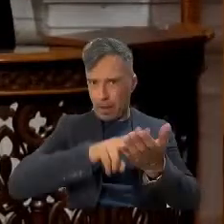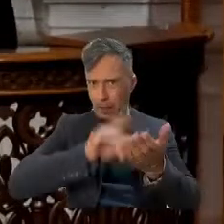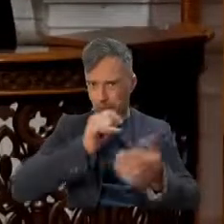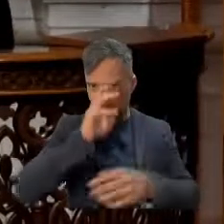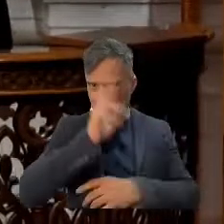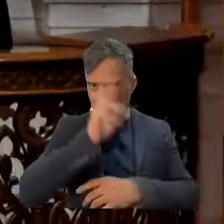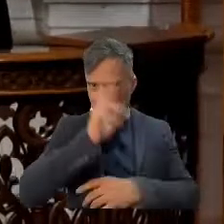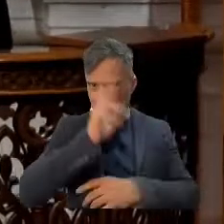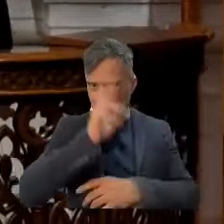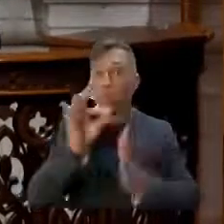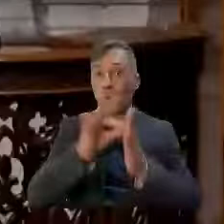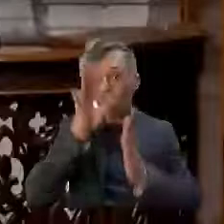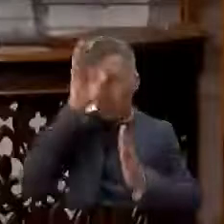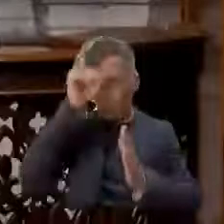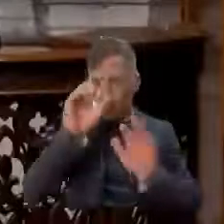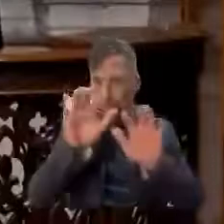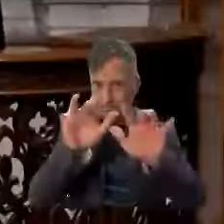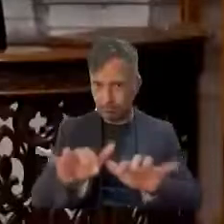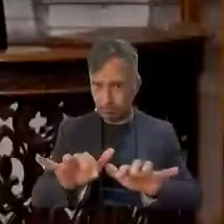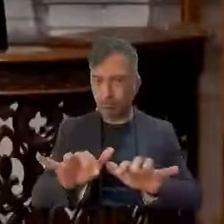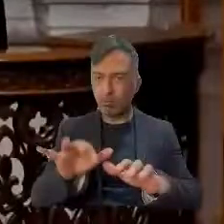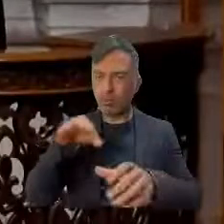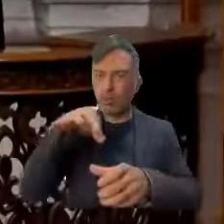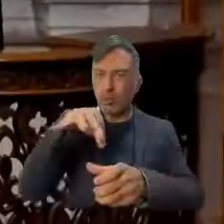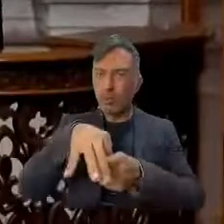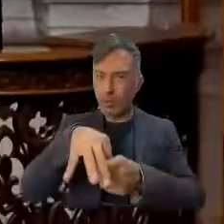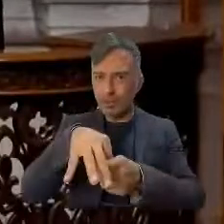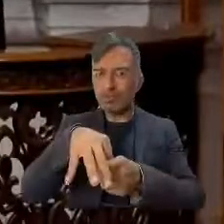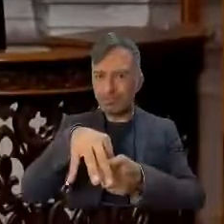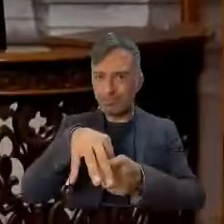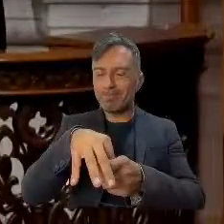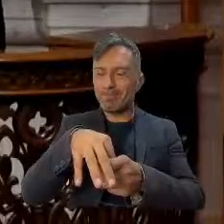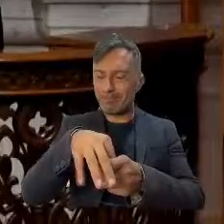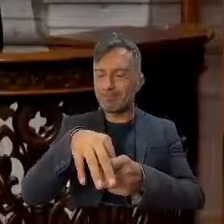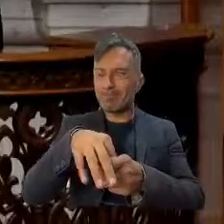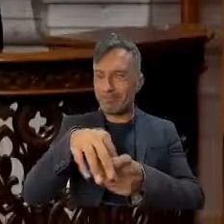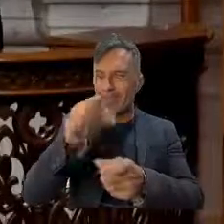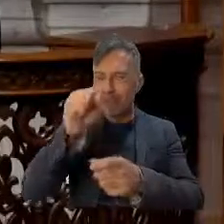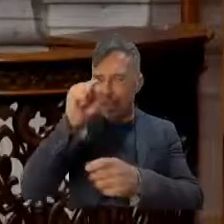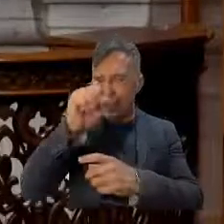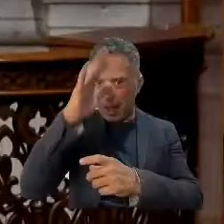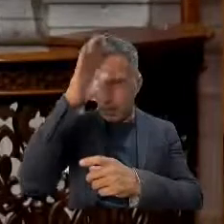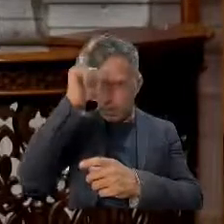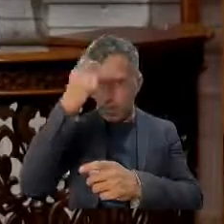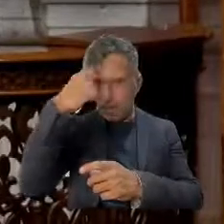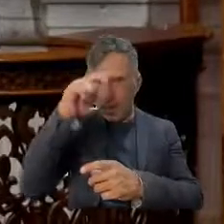compañeras y compañeros, que puede verse traducido en una mejora significativa para la gente.